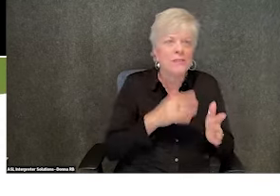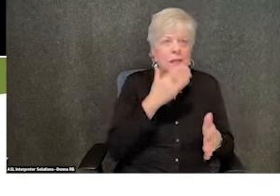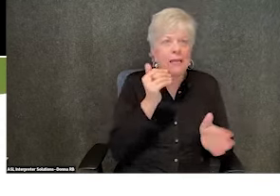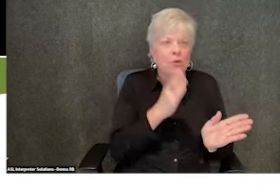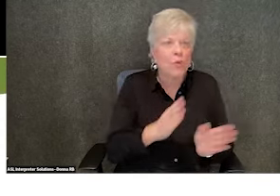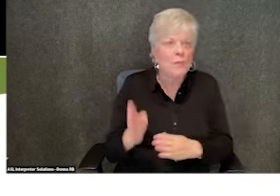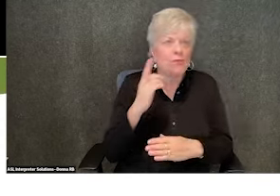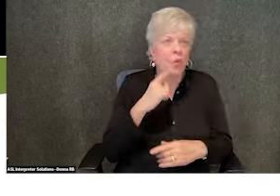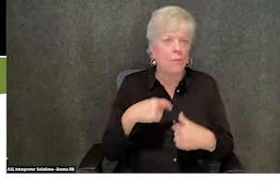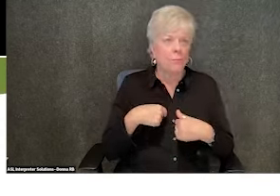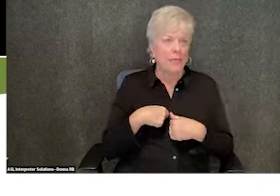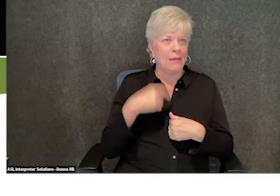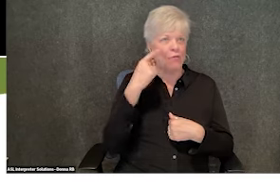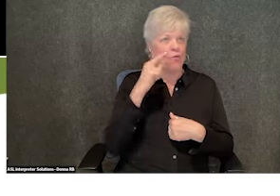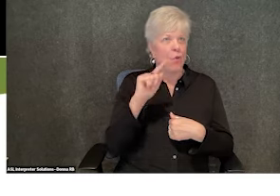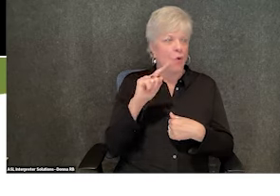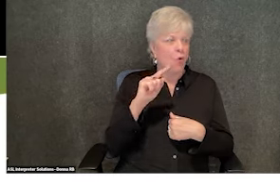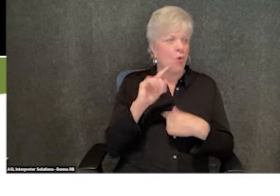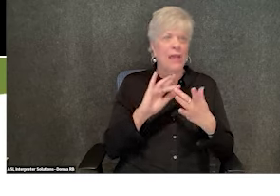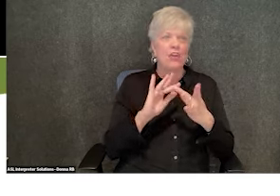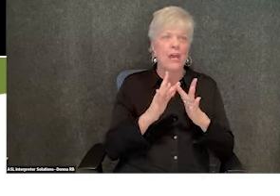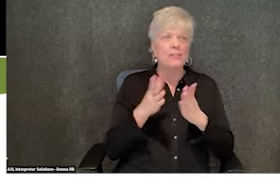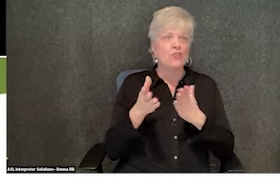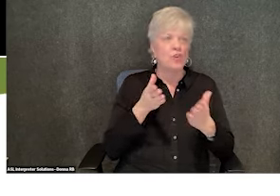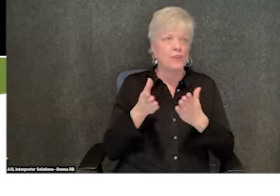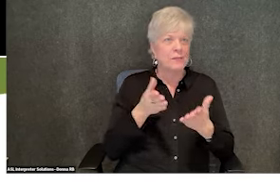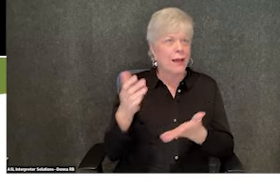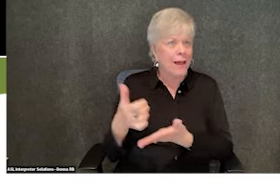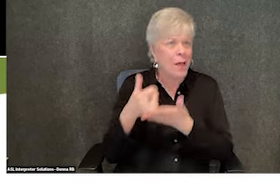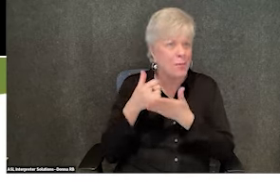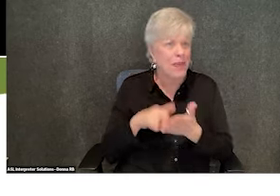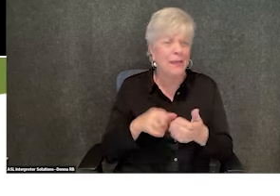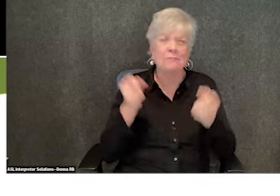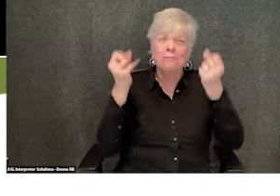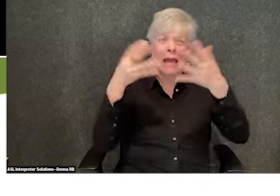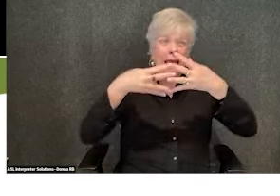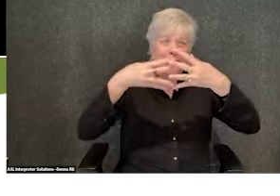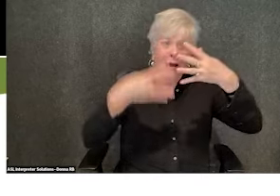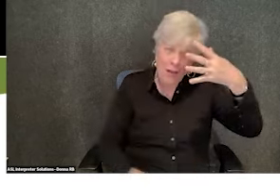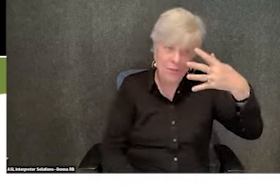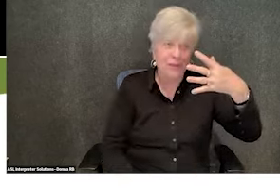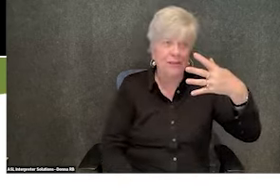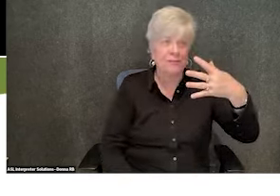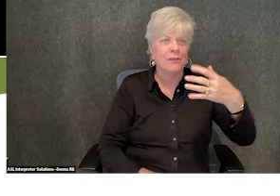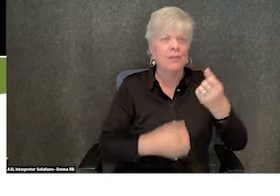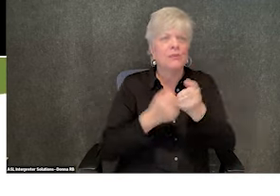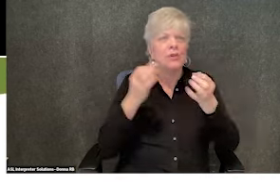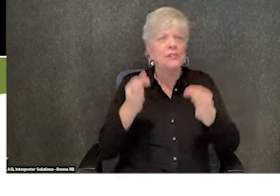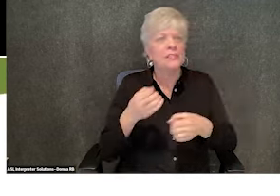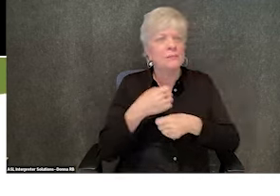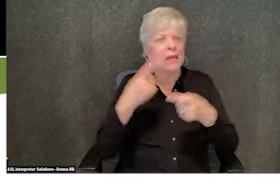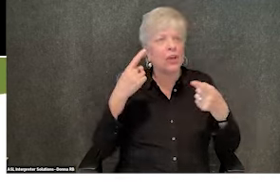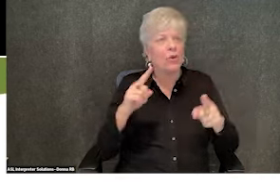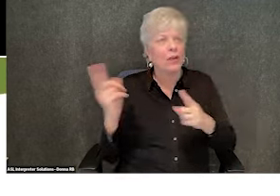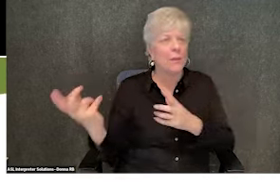Entender arreglos de servicios, cuál es el mejor arreglo para internet o